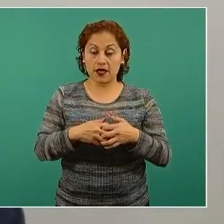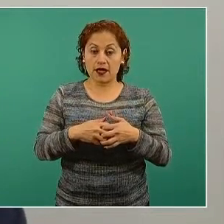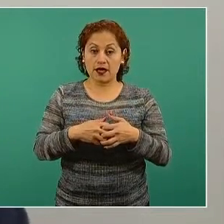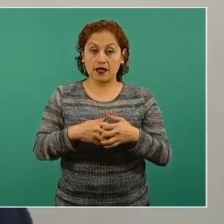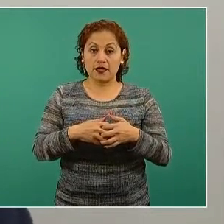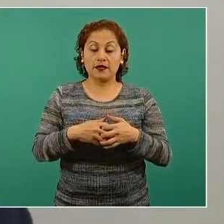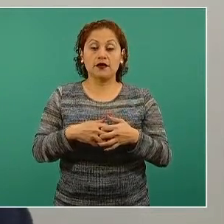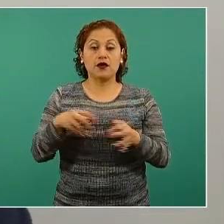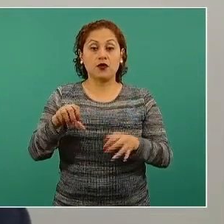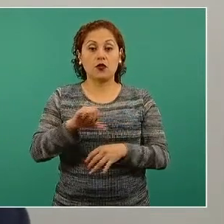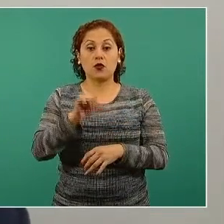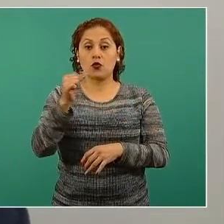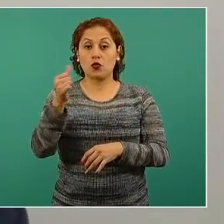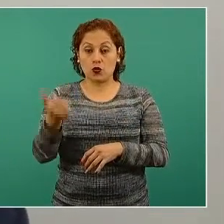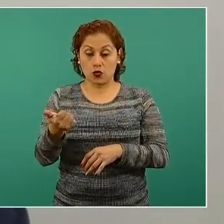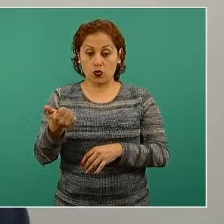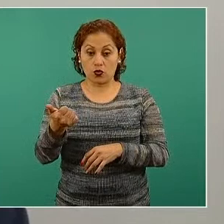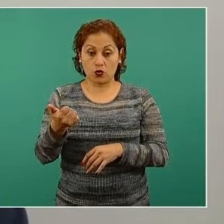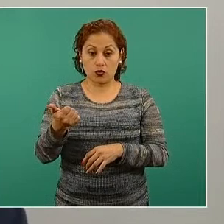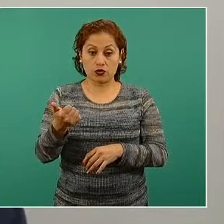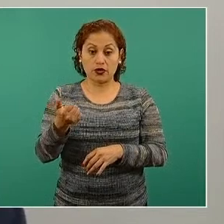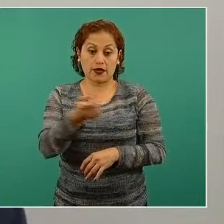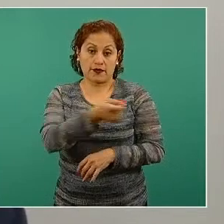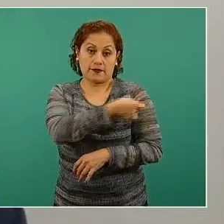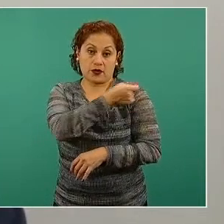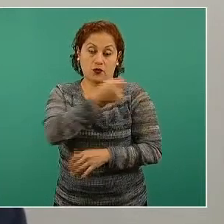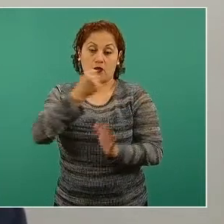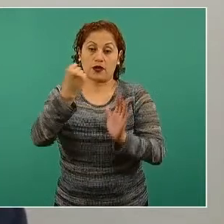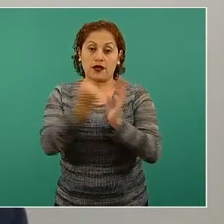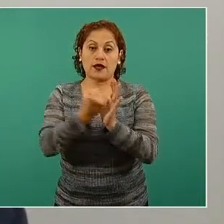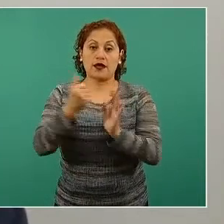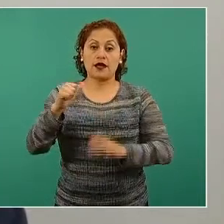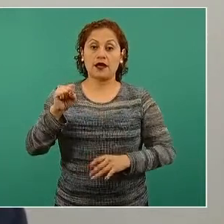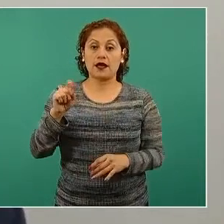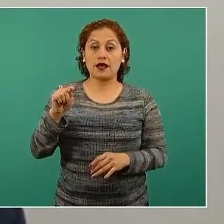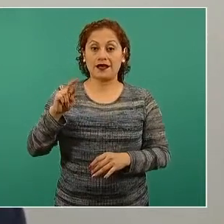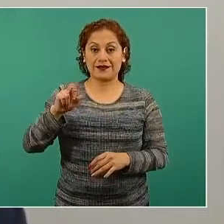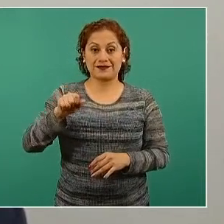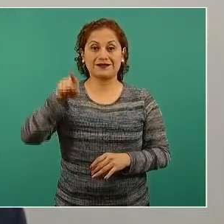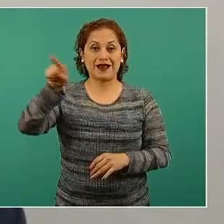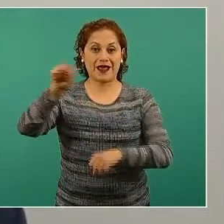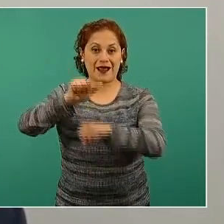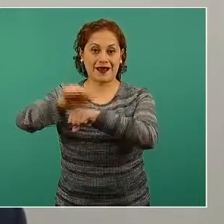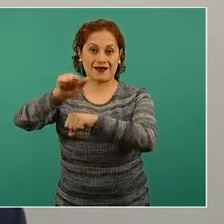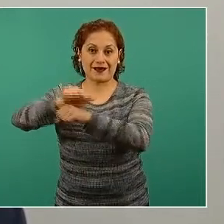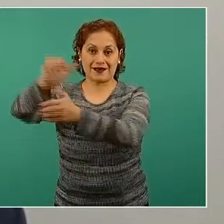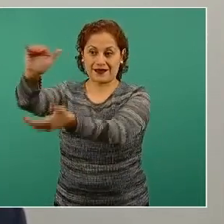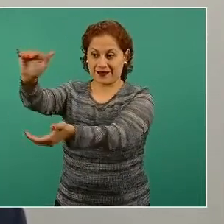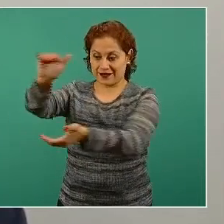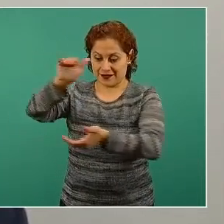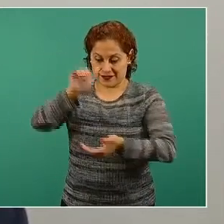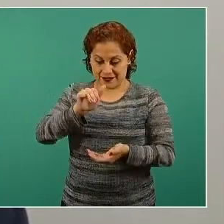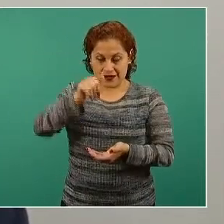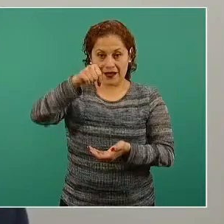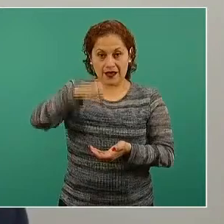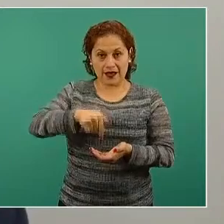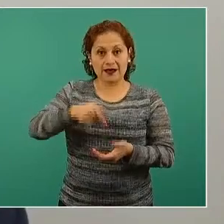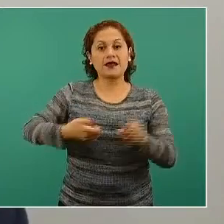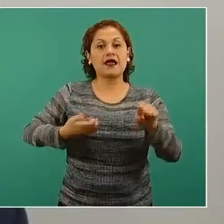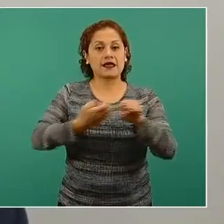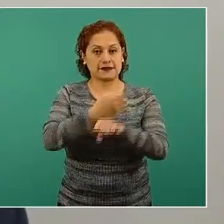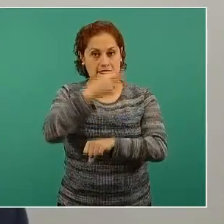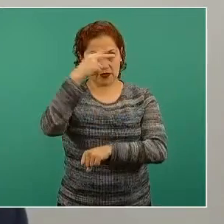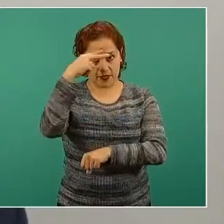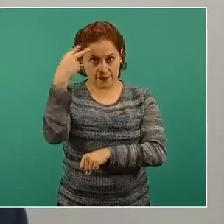envasando la vacuna de AstraZeneca, que llegó de Argentina en el Estado de México,